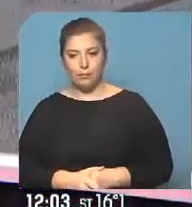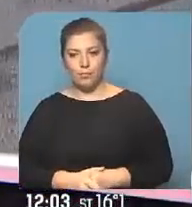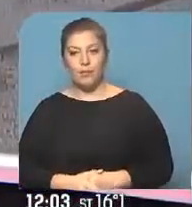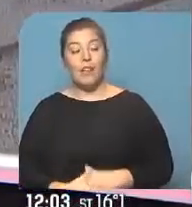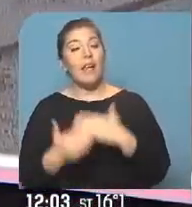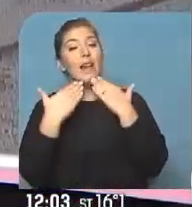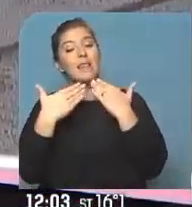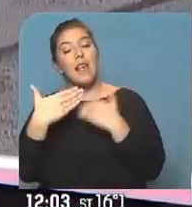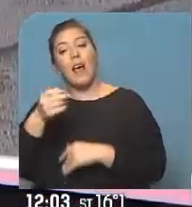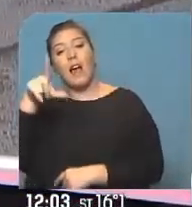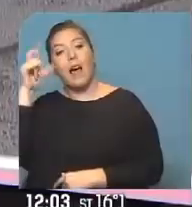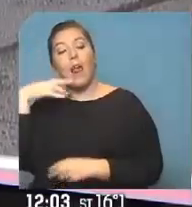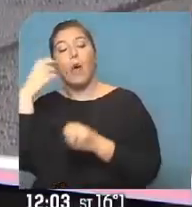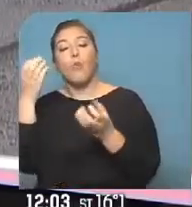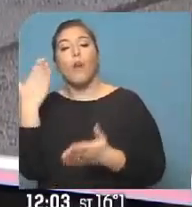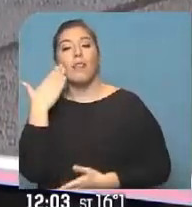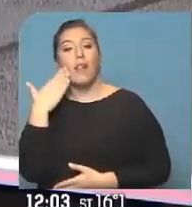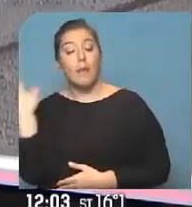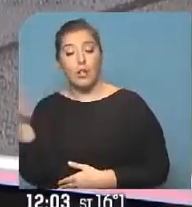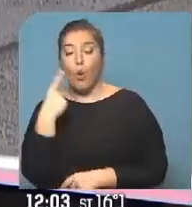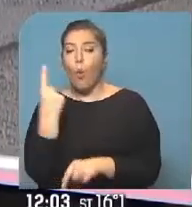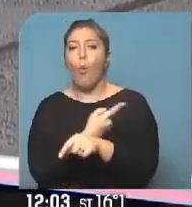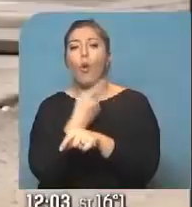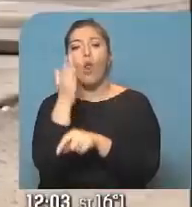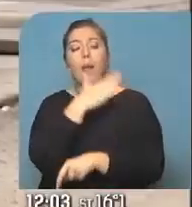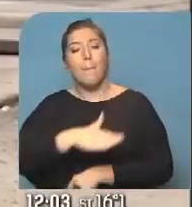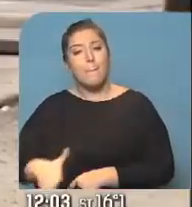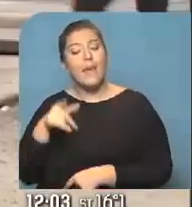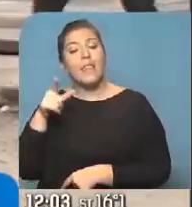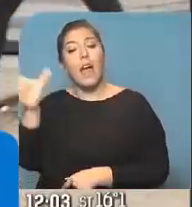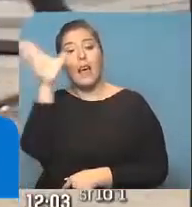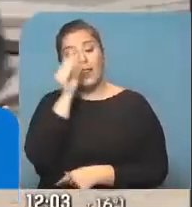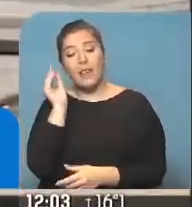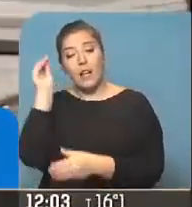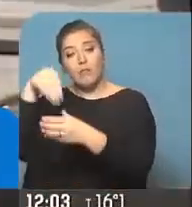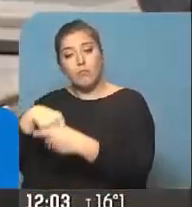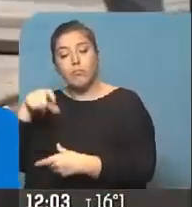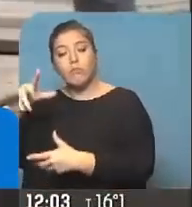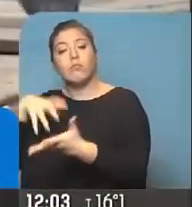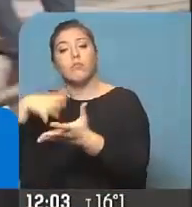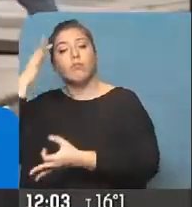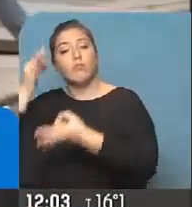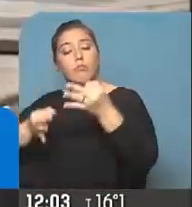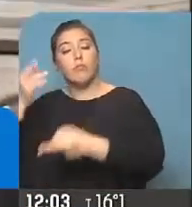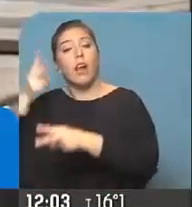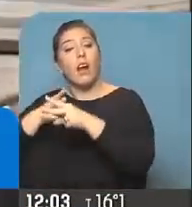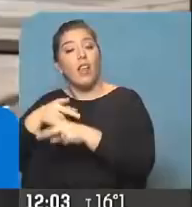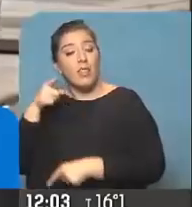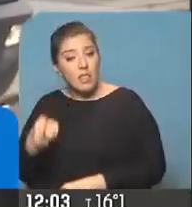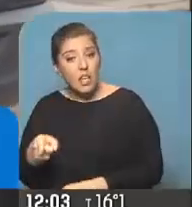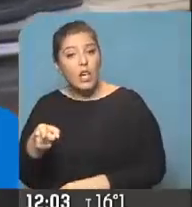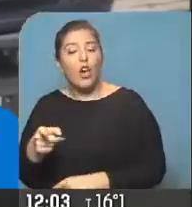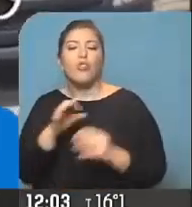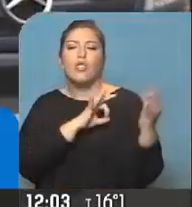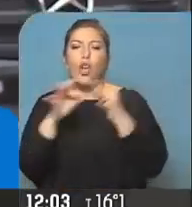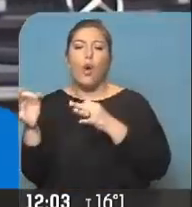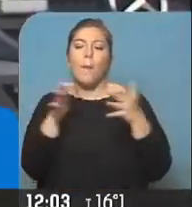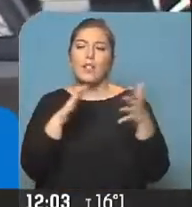Gracias, Ale. Muy buenas tardes para todos. 1 hora y media estuvo Cristina Fernández en los tribunales federales del barrio porteño de Retiro. Llegó cerca de